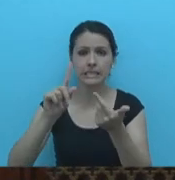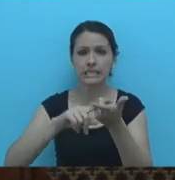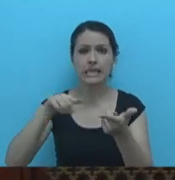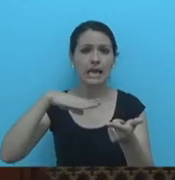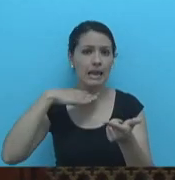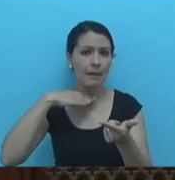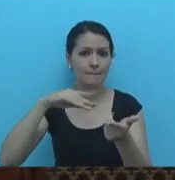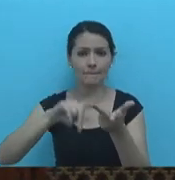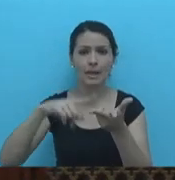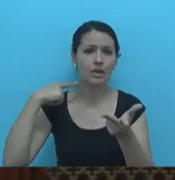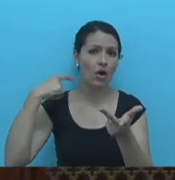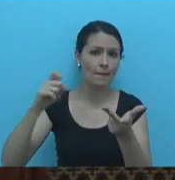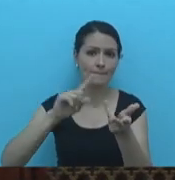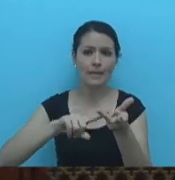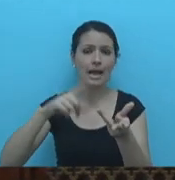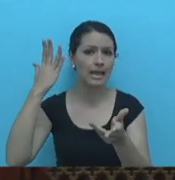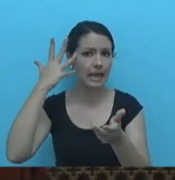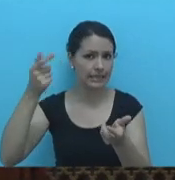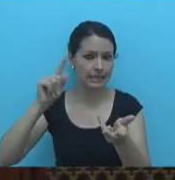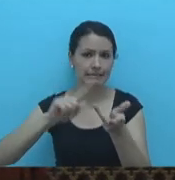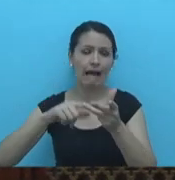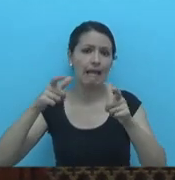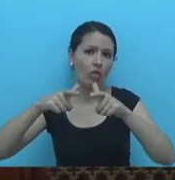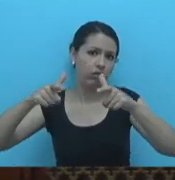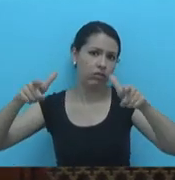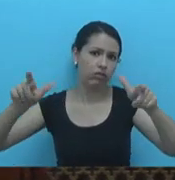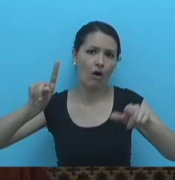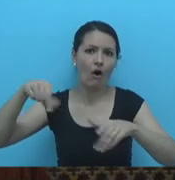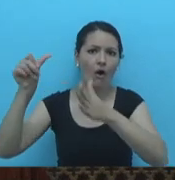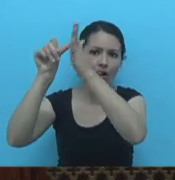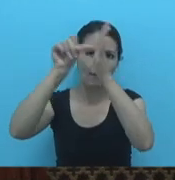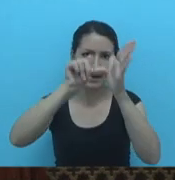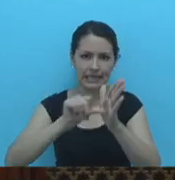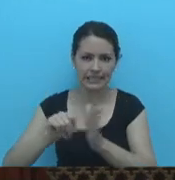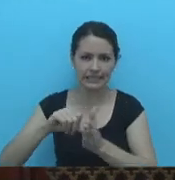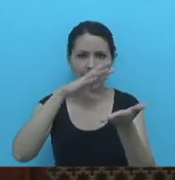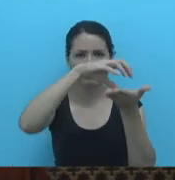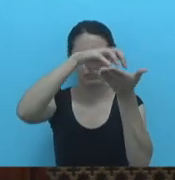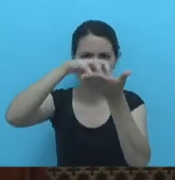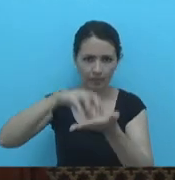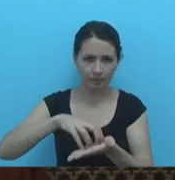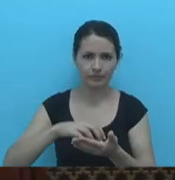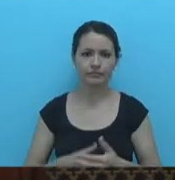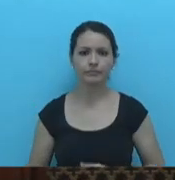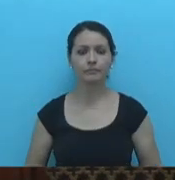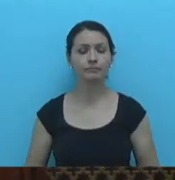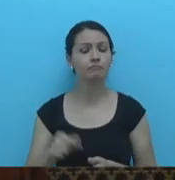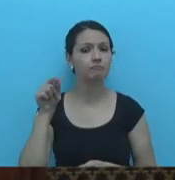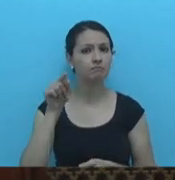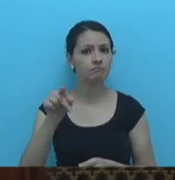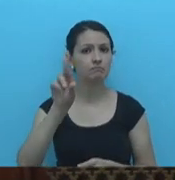México, España, Italia y hoy expandiéndose a otros países. Es de destacar que don Rafael